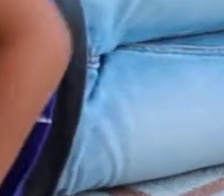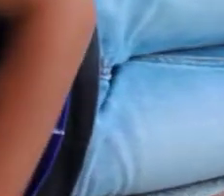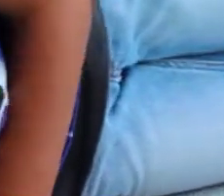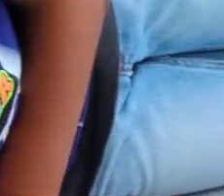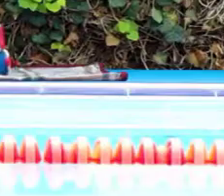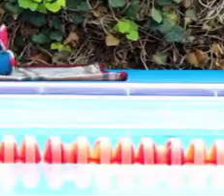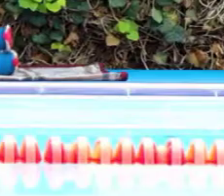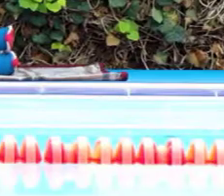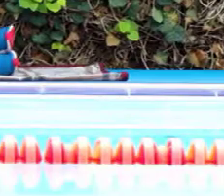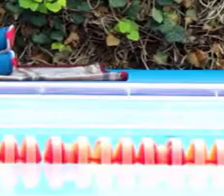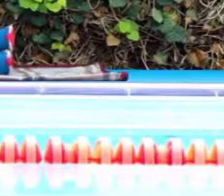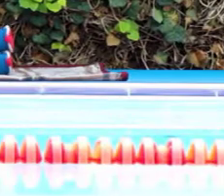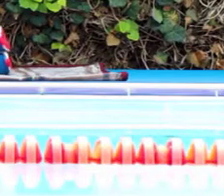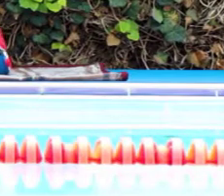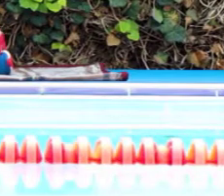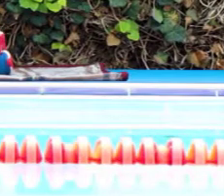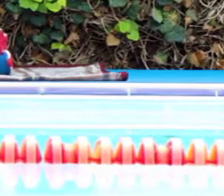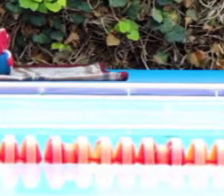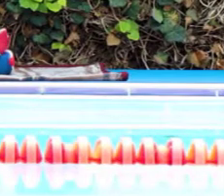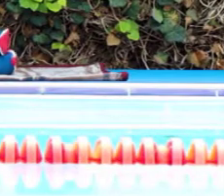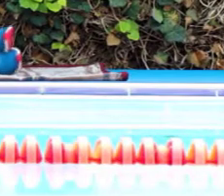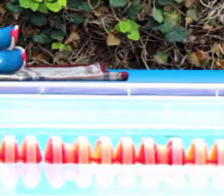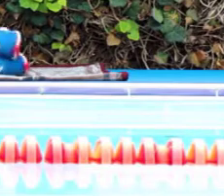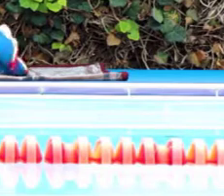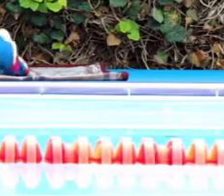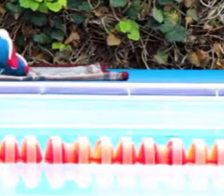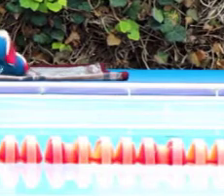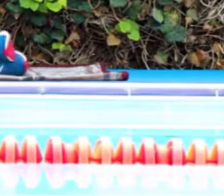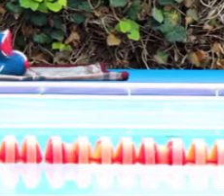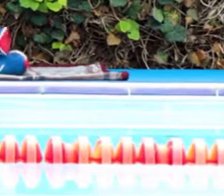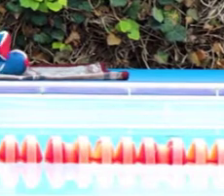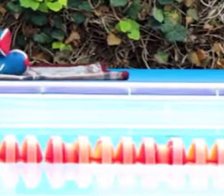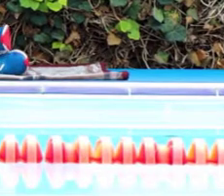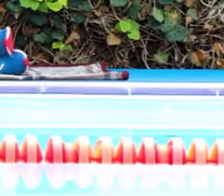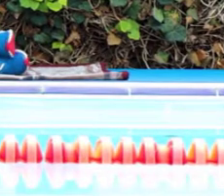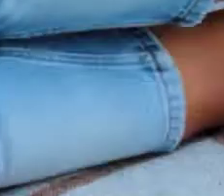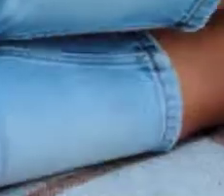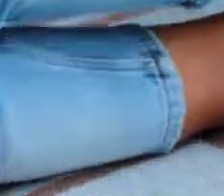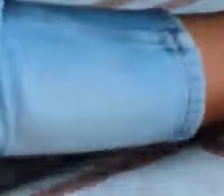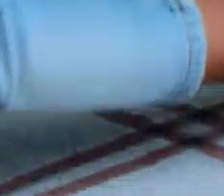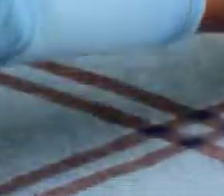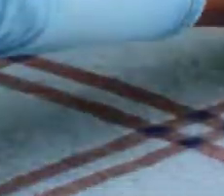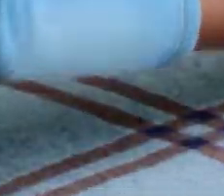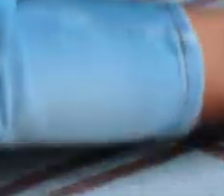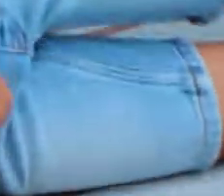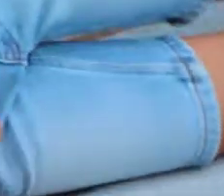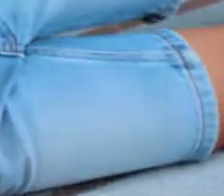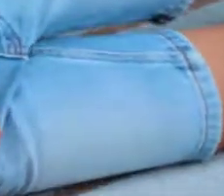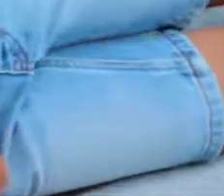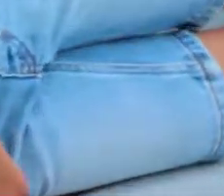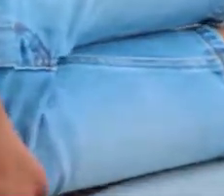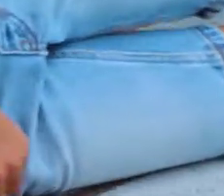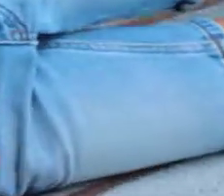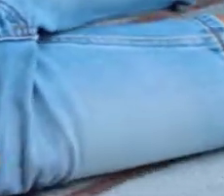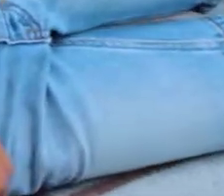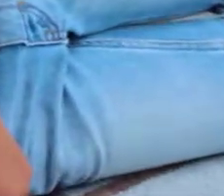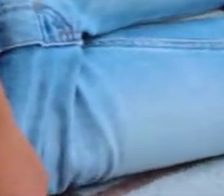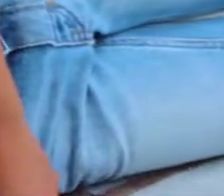veces. 1, 2, 3.